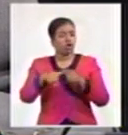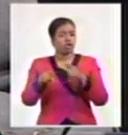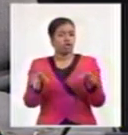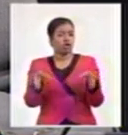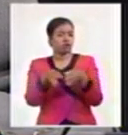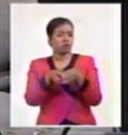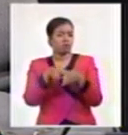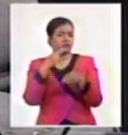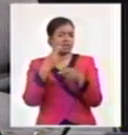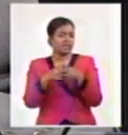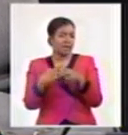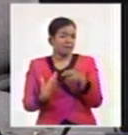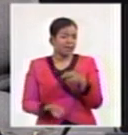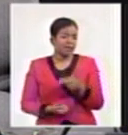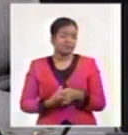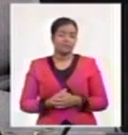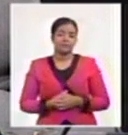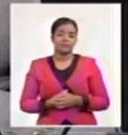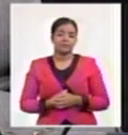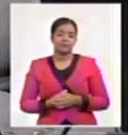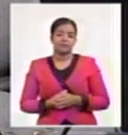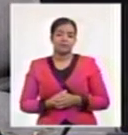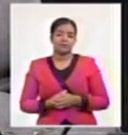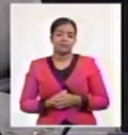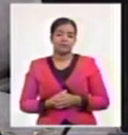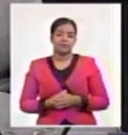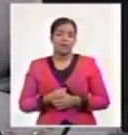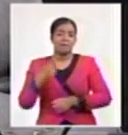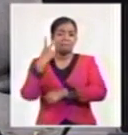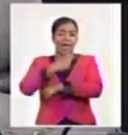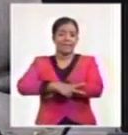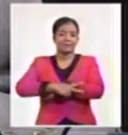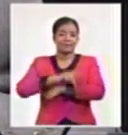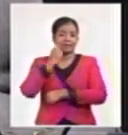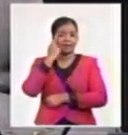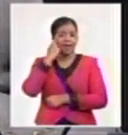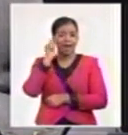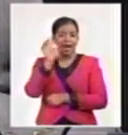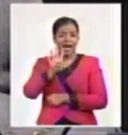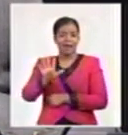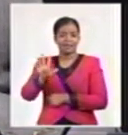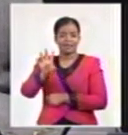el grupo de países del este de Asia.